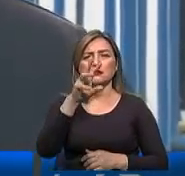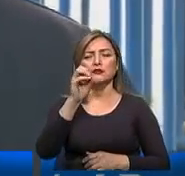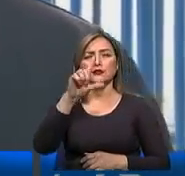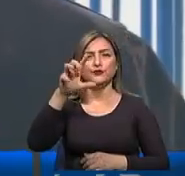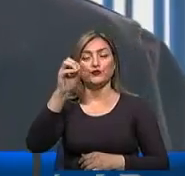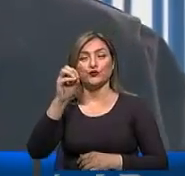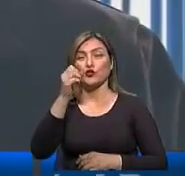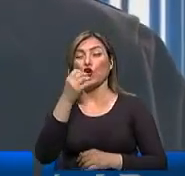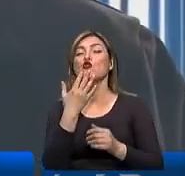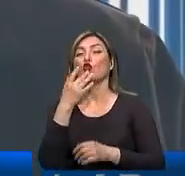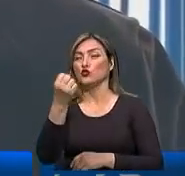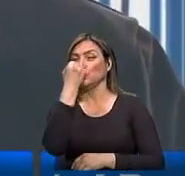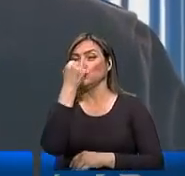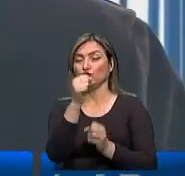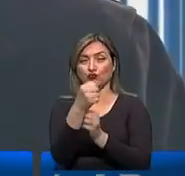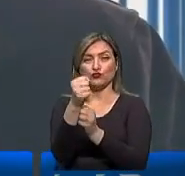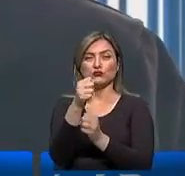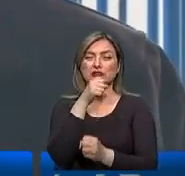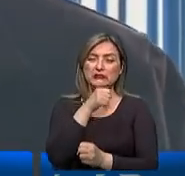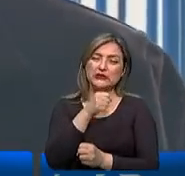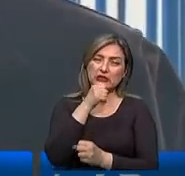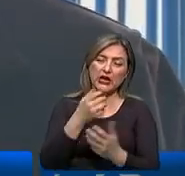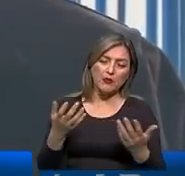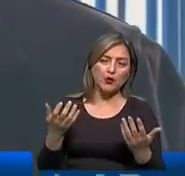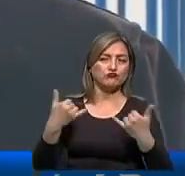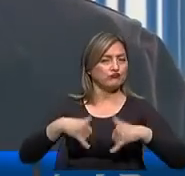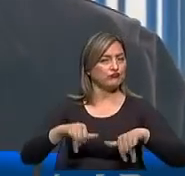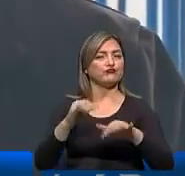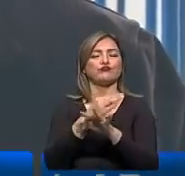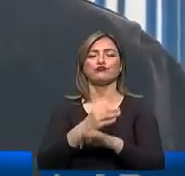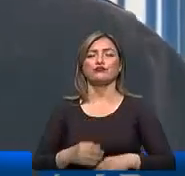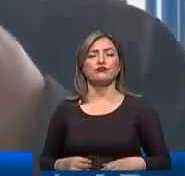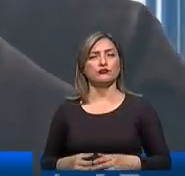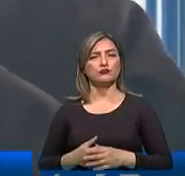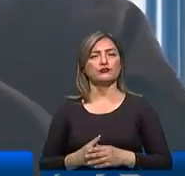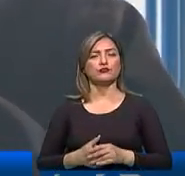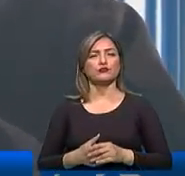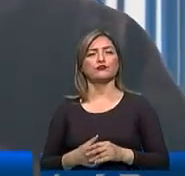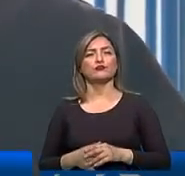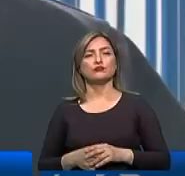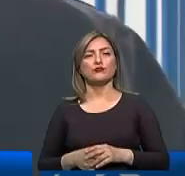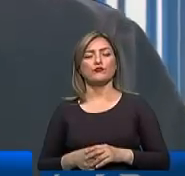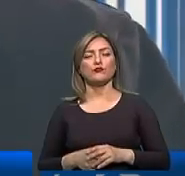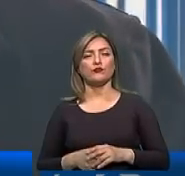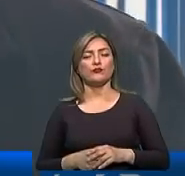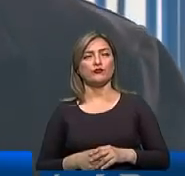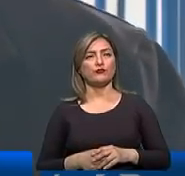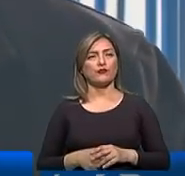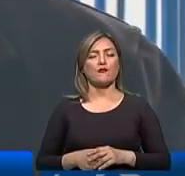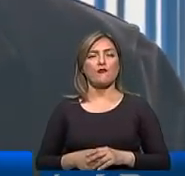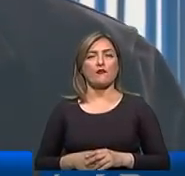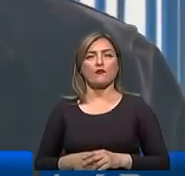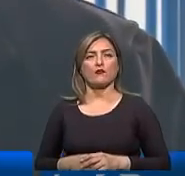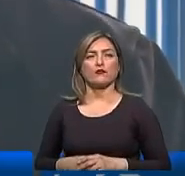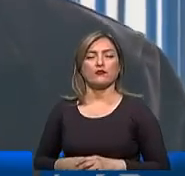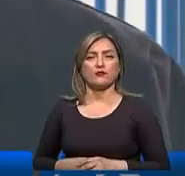rojos de la Ecovía, que también es una flota bastante desactualizada. Pero esas ingresamos a operar en el caso de que amerite la